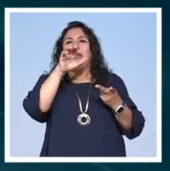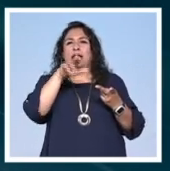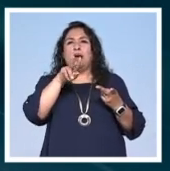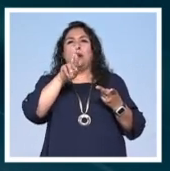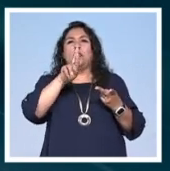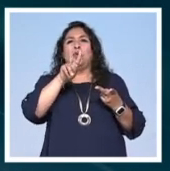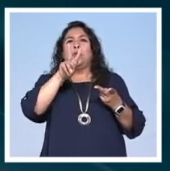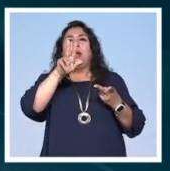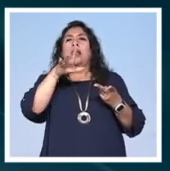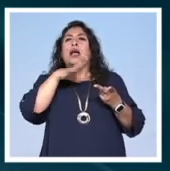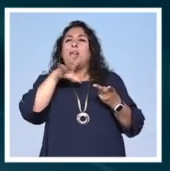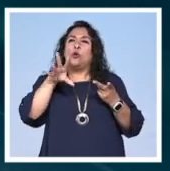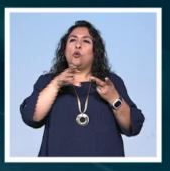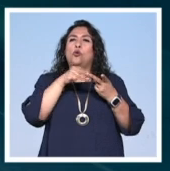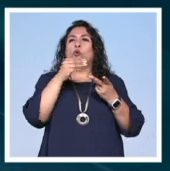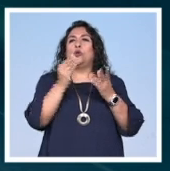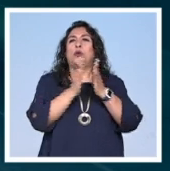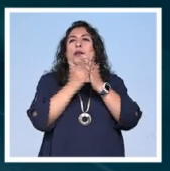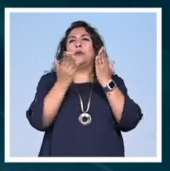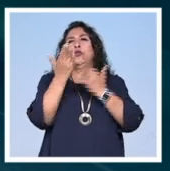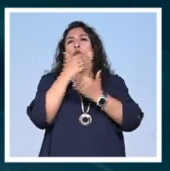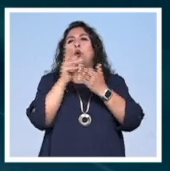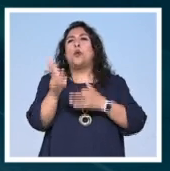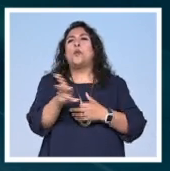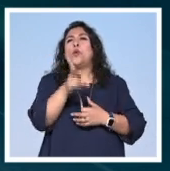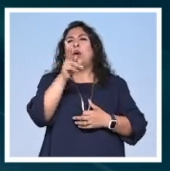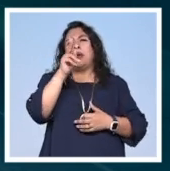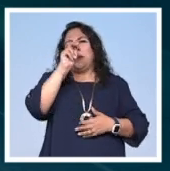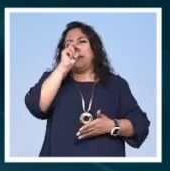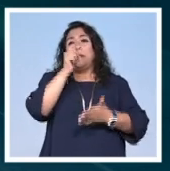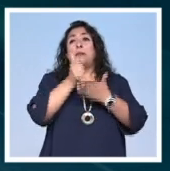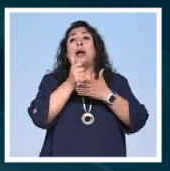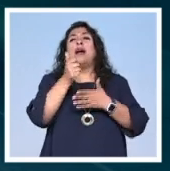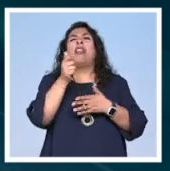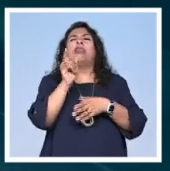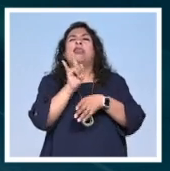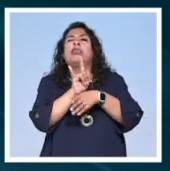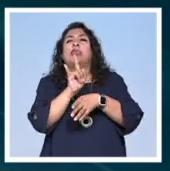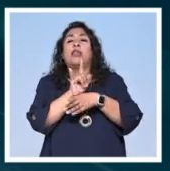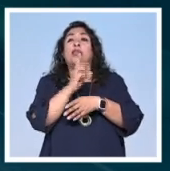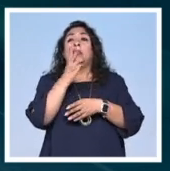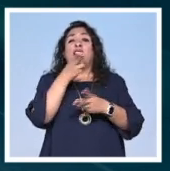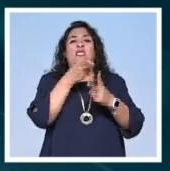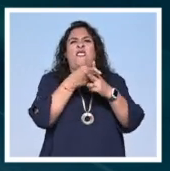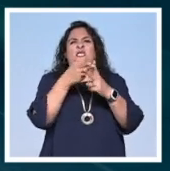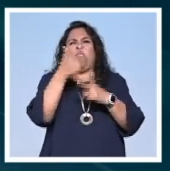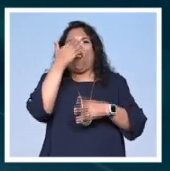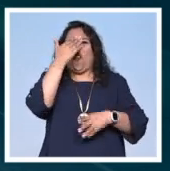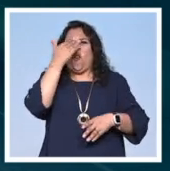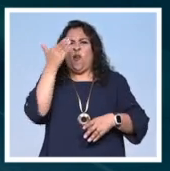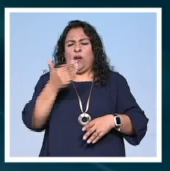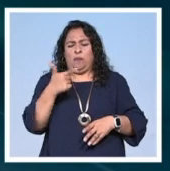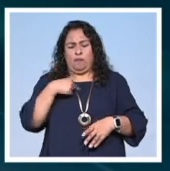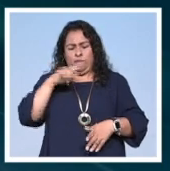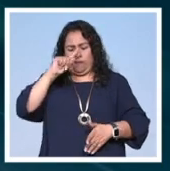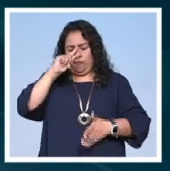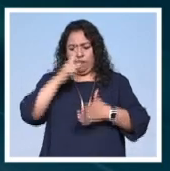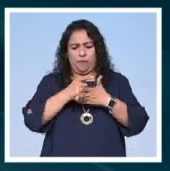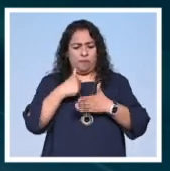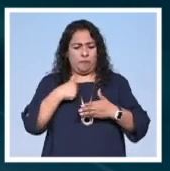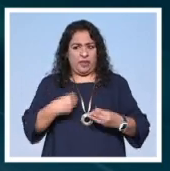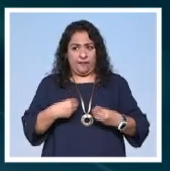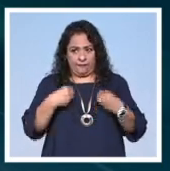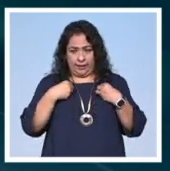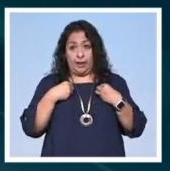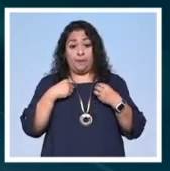suma a la colección con su novela Debut todo pueblo es cicatriz una autoficción basada en Tres crímenes terribles que marcaron su vida a partir de